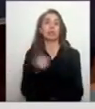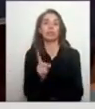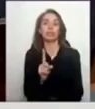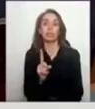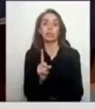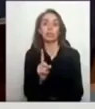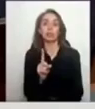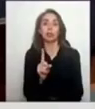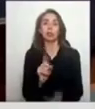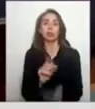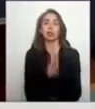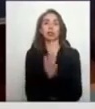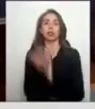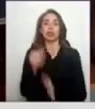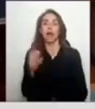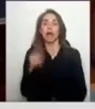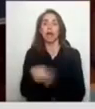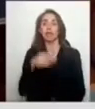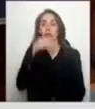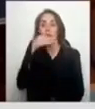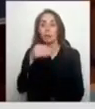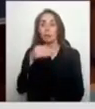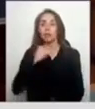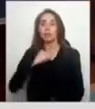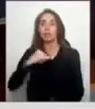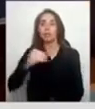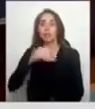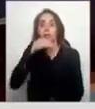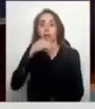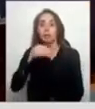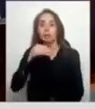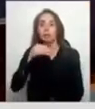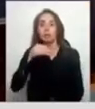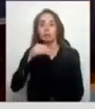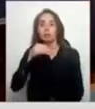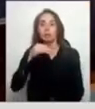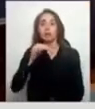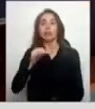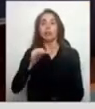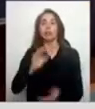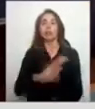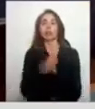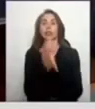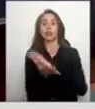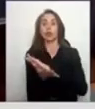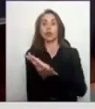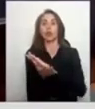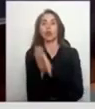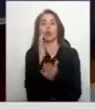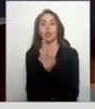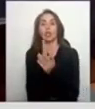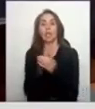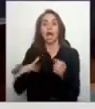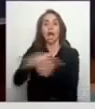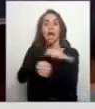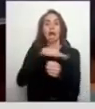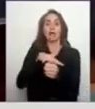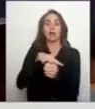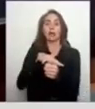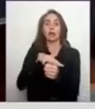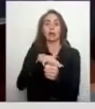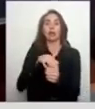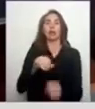toda razón podremos decir y seguir diciendo que todo lo que rodea al comunismo tiene olor a cloaca